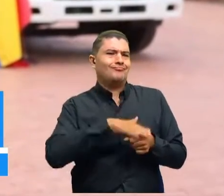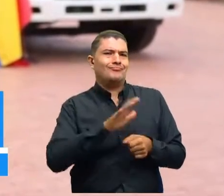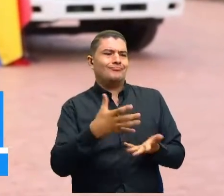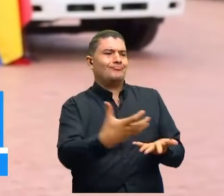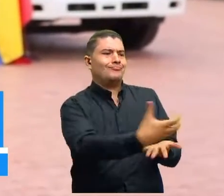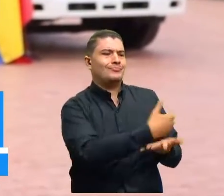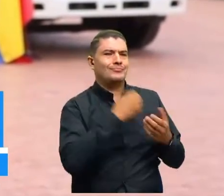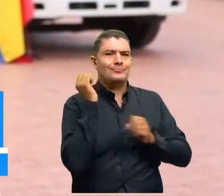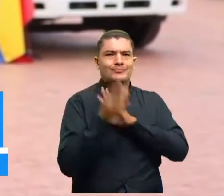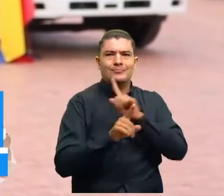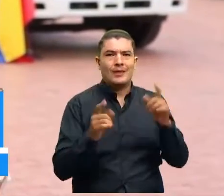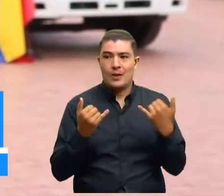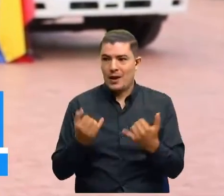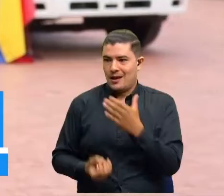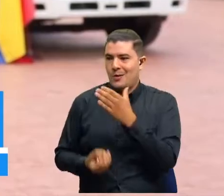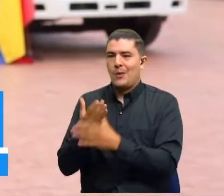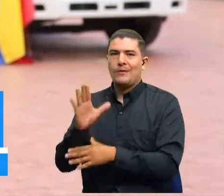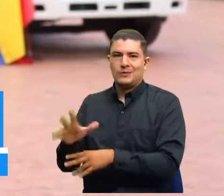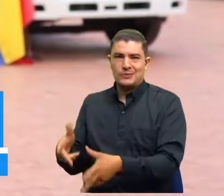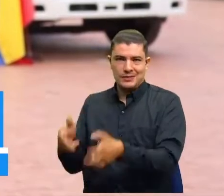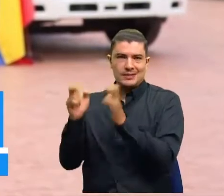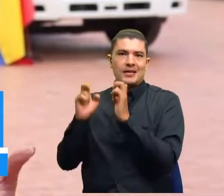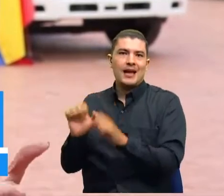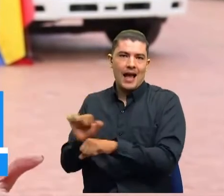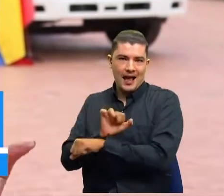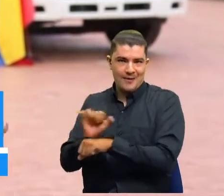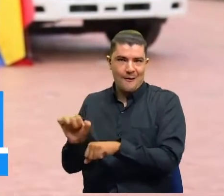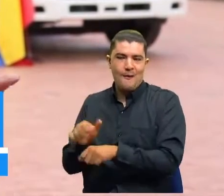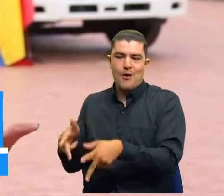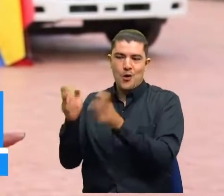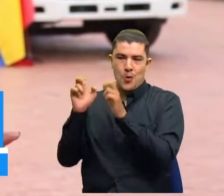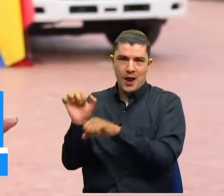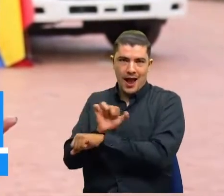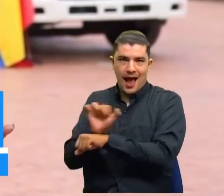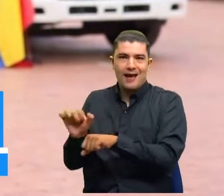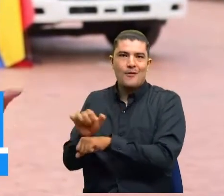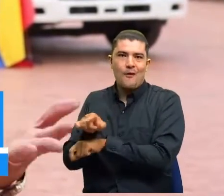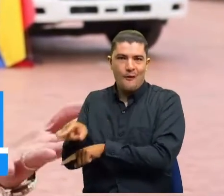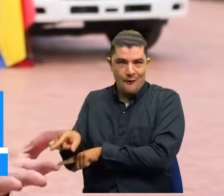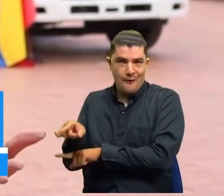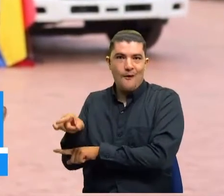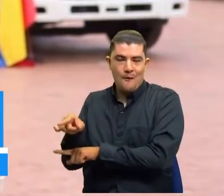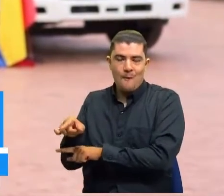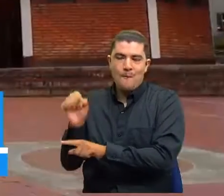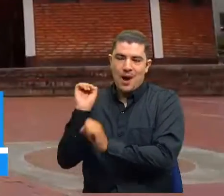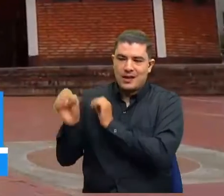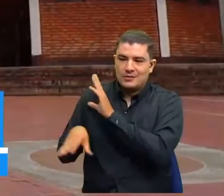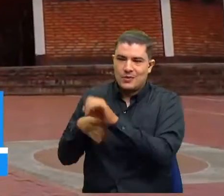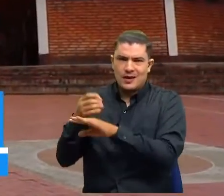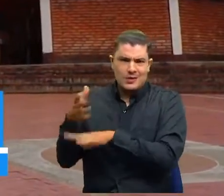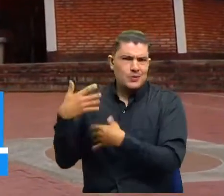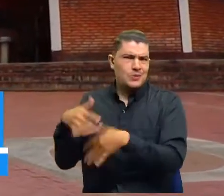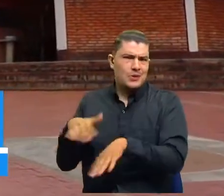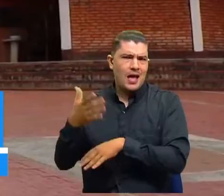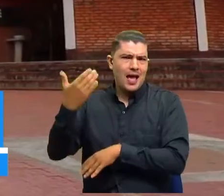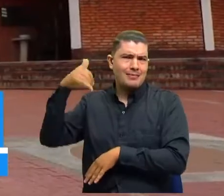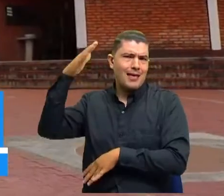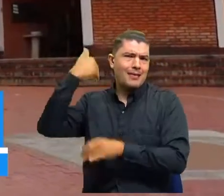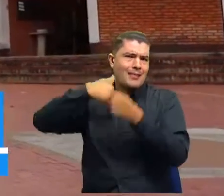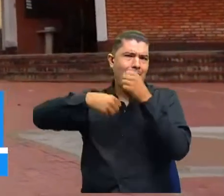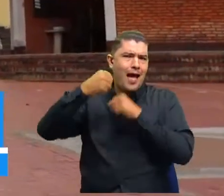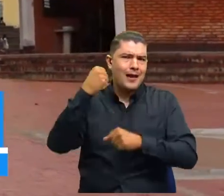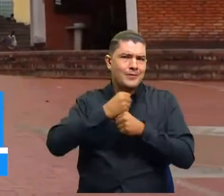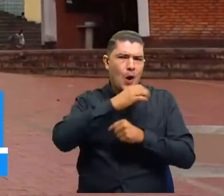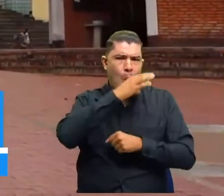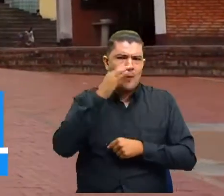municipio. Este carro compactador representa dignificar el trabajo de hombres y mujeres que por años han recogido la basura